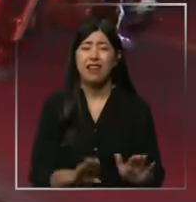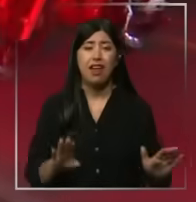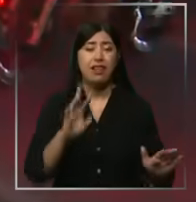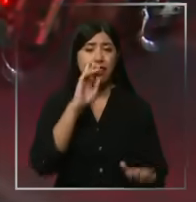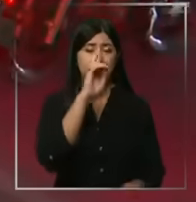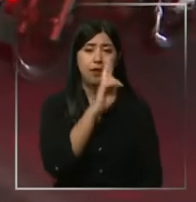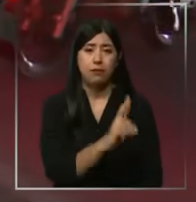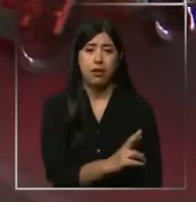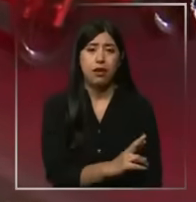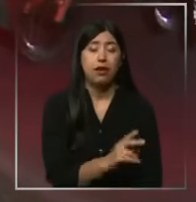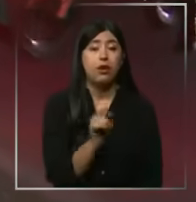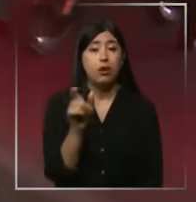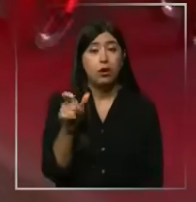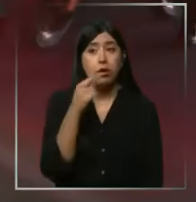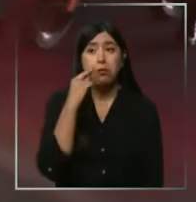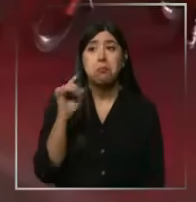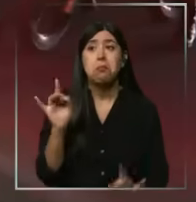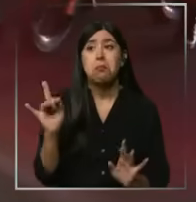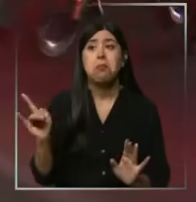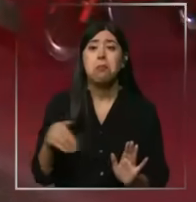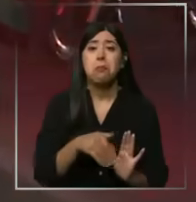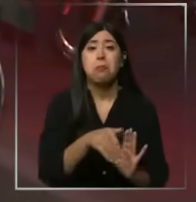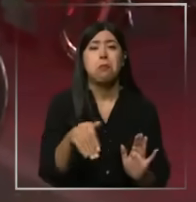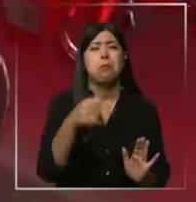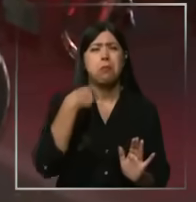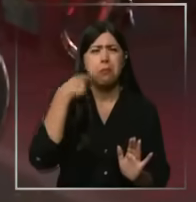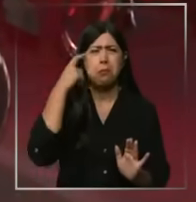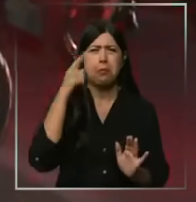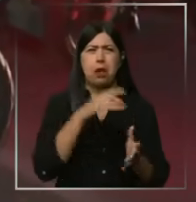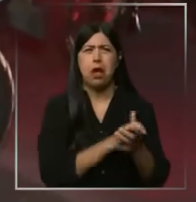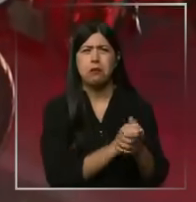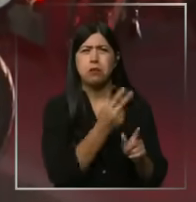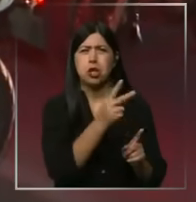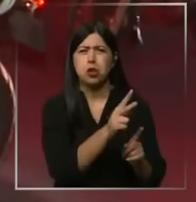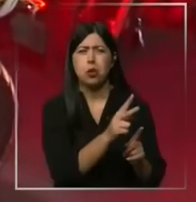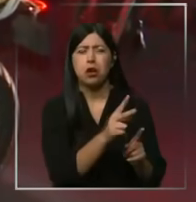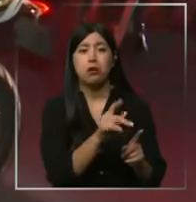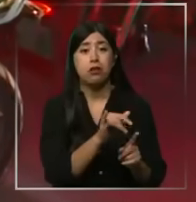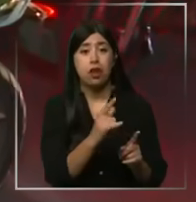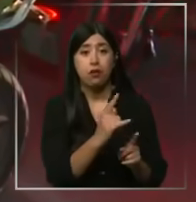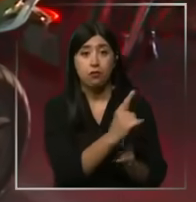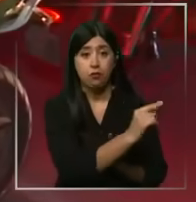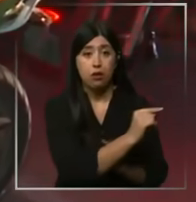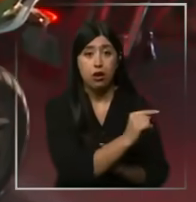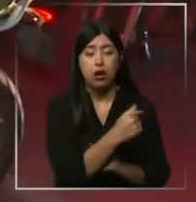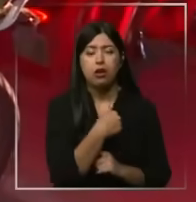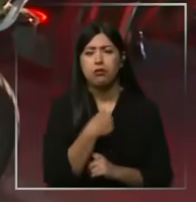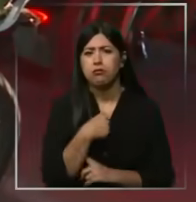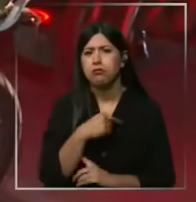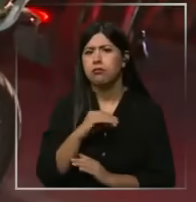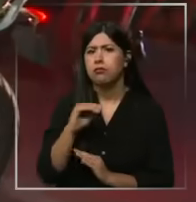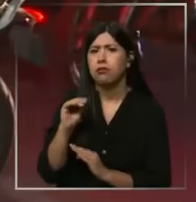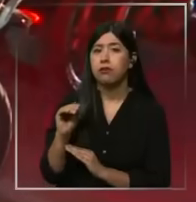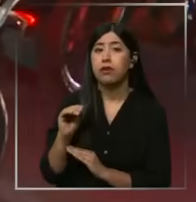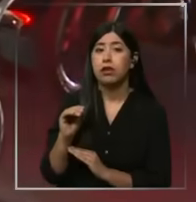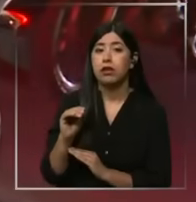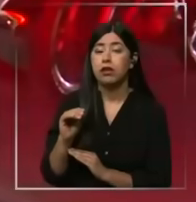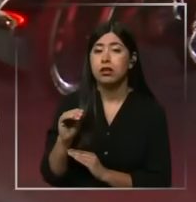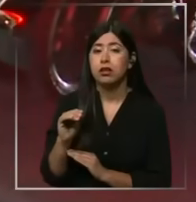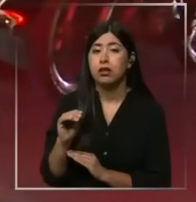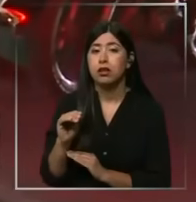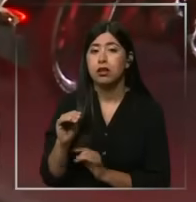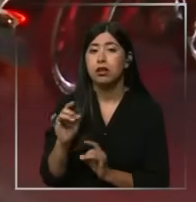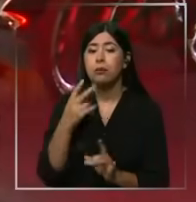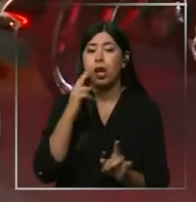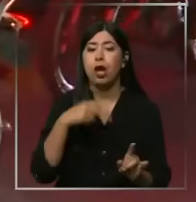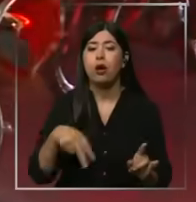que, y este gallo llegó de repente, porque yo pensé que era amigo de él. Pues. Y ahora cuando se fue, le avisó a mi hijo. Cualquier cosa que lo llame, porque este gallo